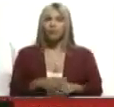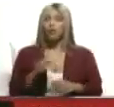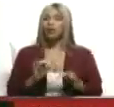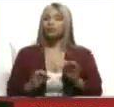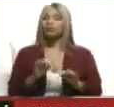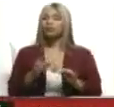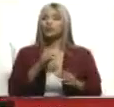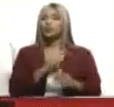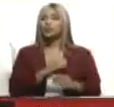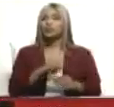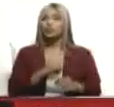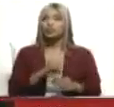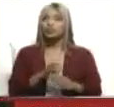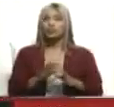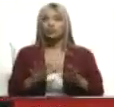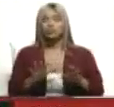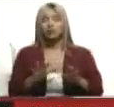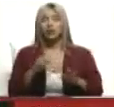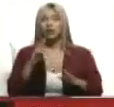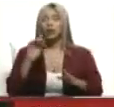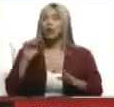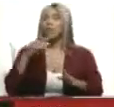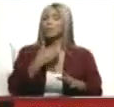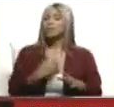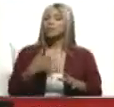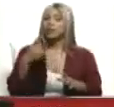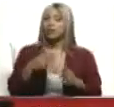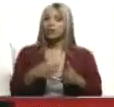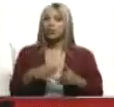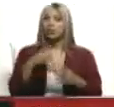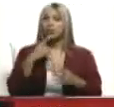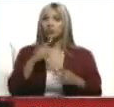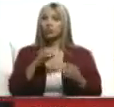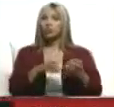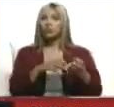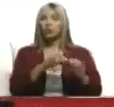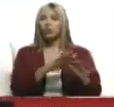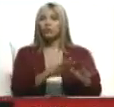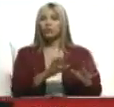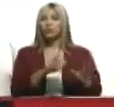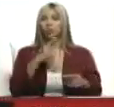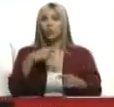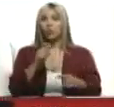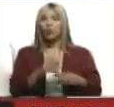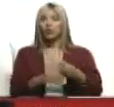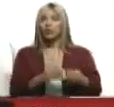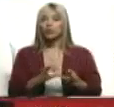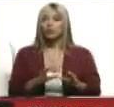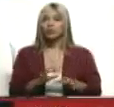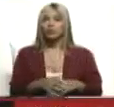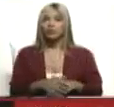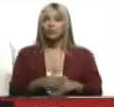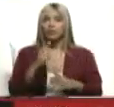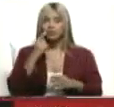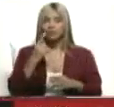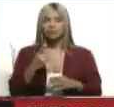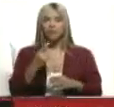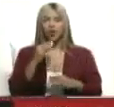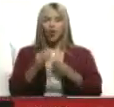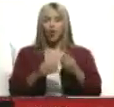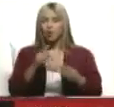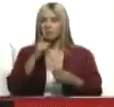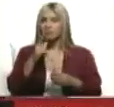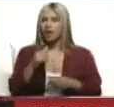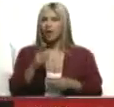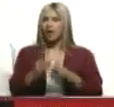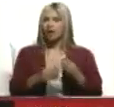Judicial es autónomo, ya sí, Biden no tiene nada que ver, y si ellos subastan, sigo, bueno, eso es un juez que lo hizo. Fíjense la canallada que